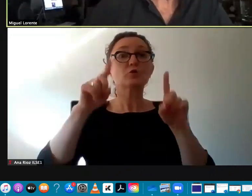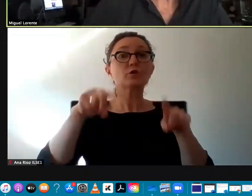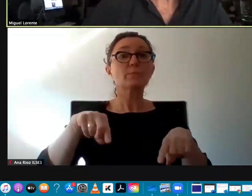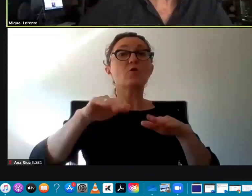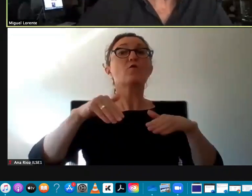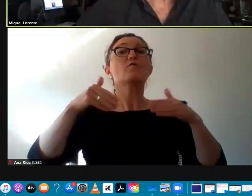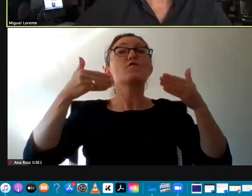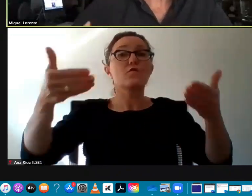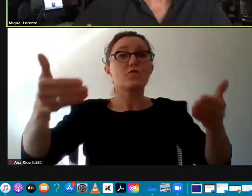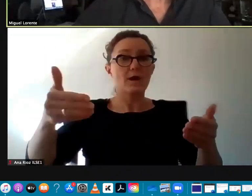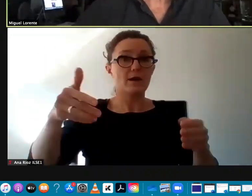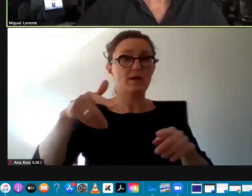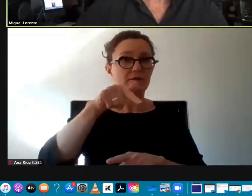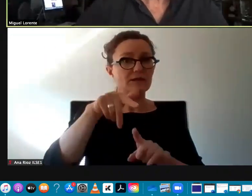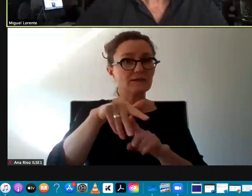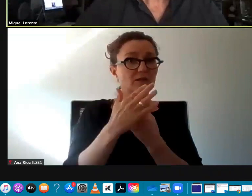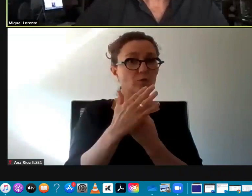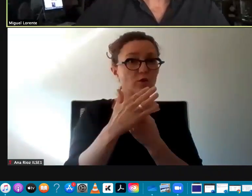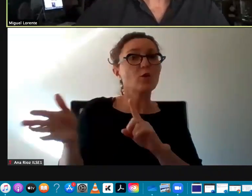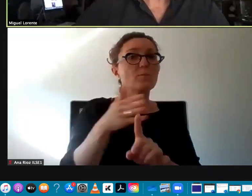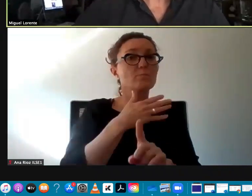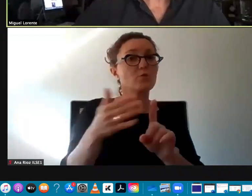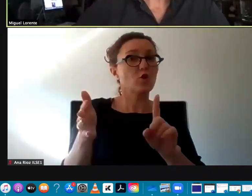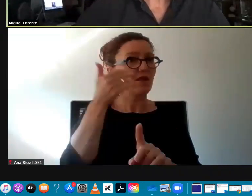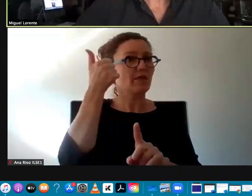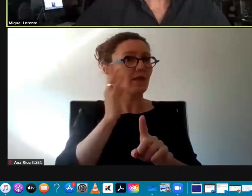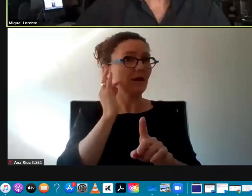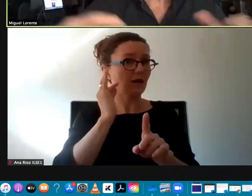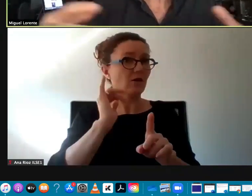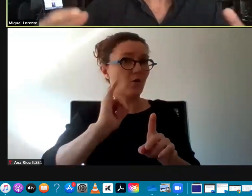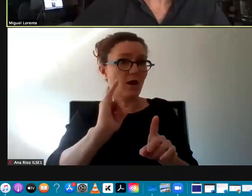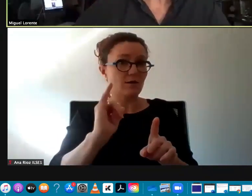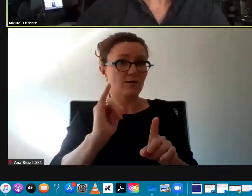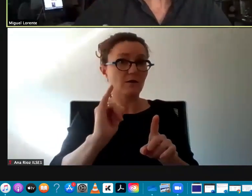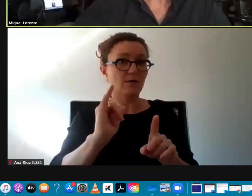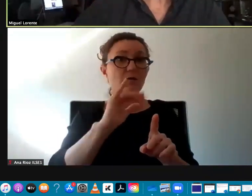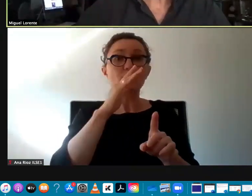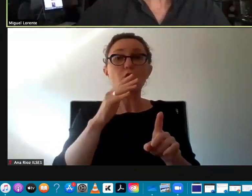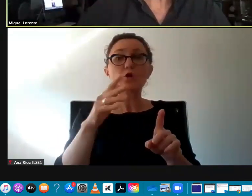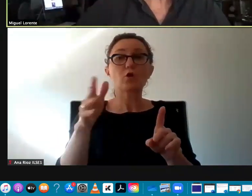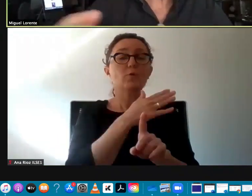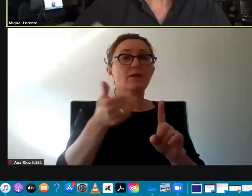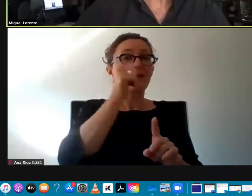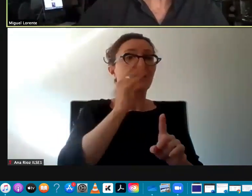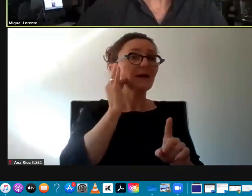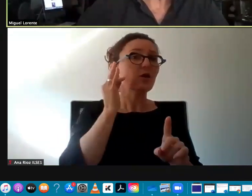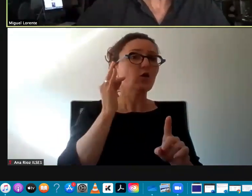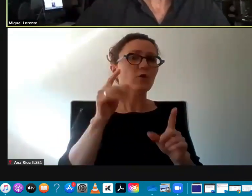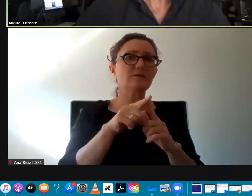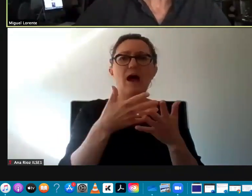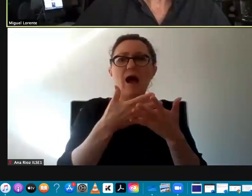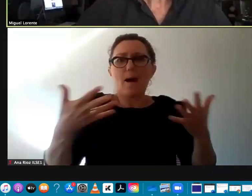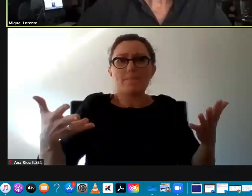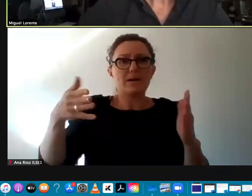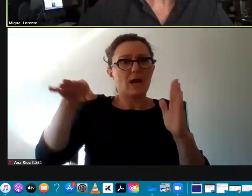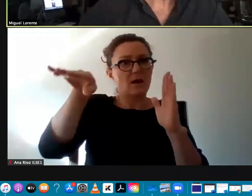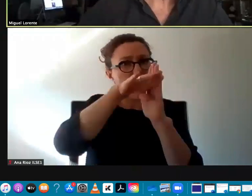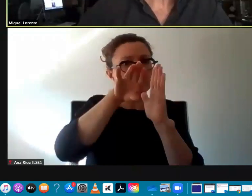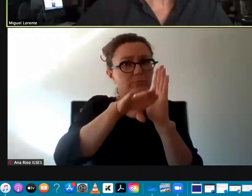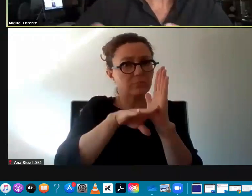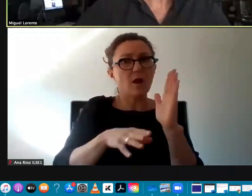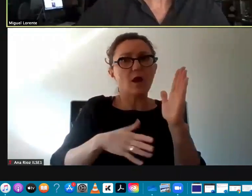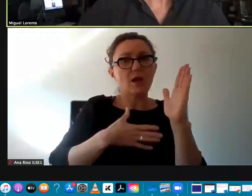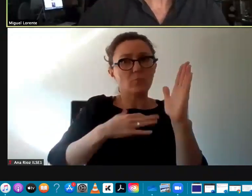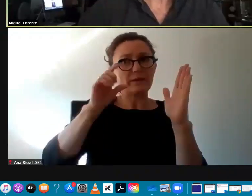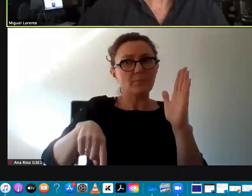de escenarios y contextos, puesto que la violencia de género, como muy bien sabéis, es mucho más amplia y se manifiesta también en el espacio público y